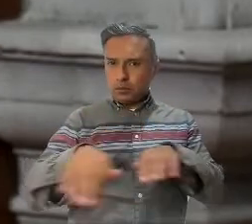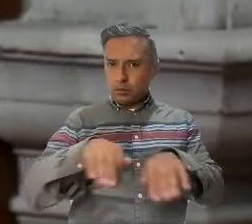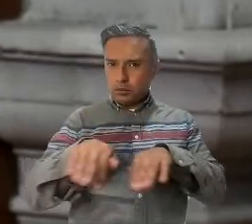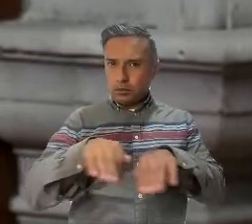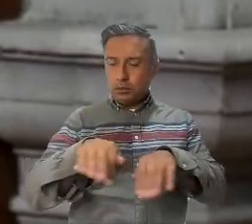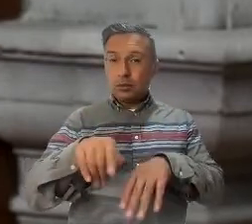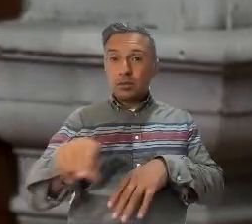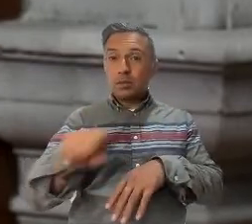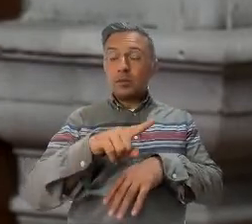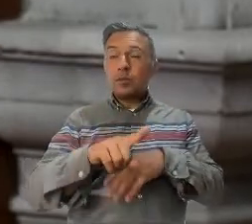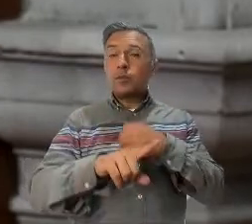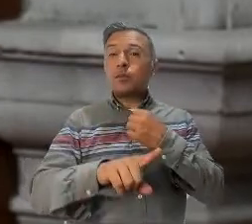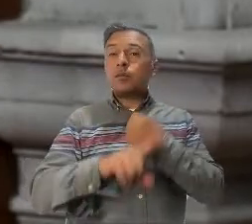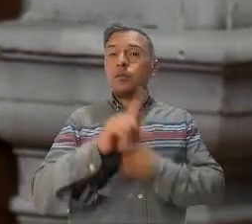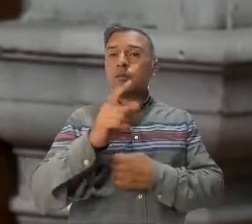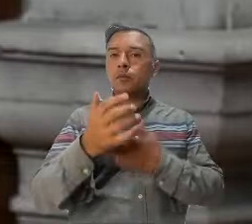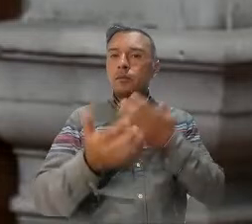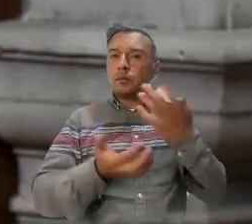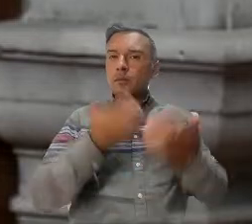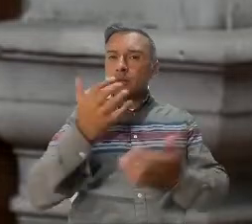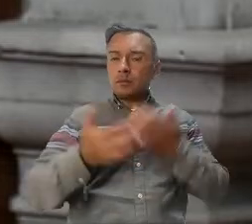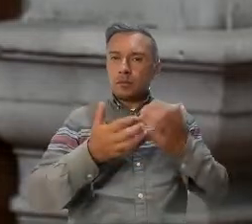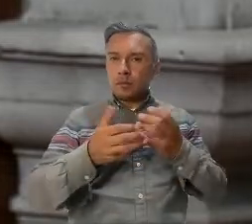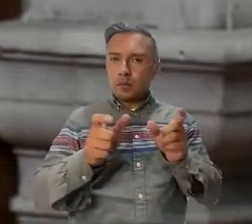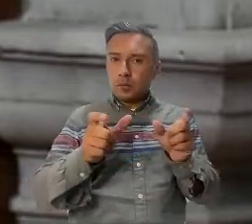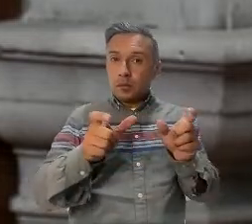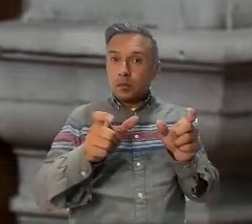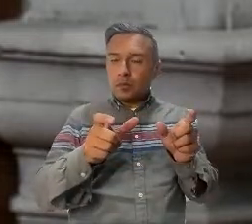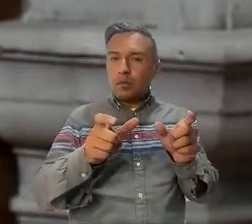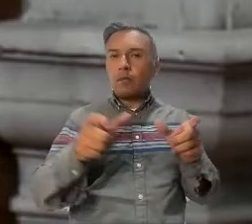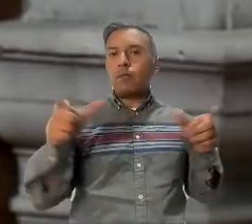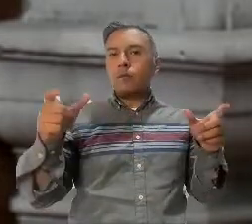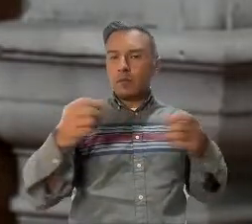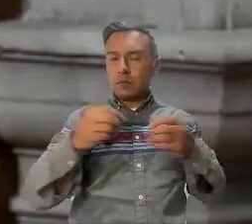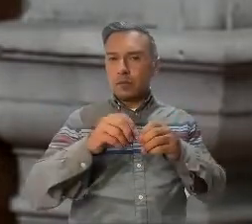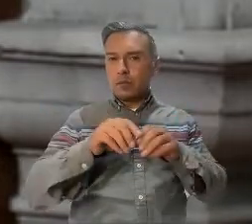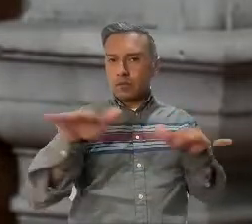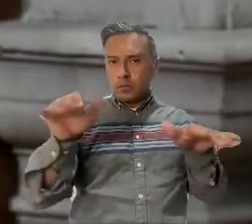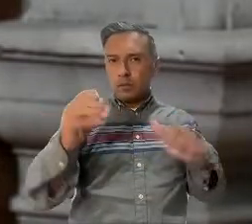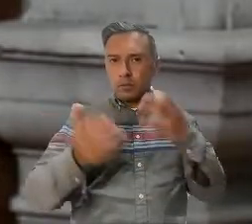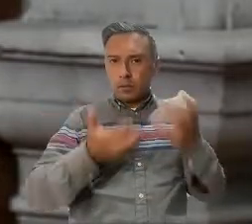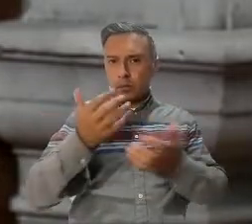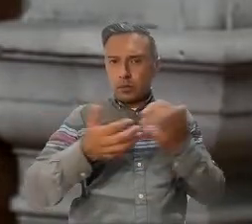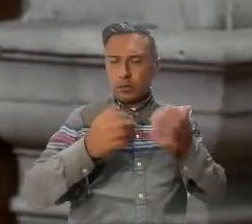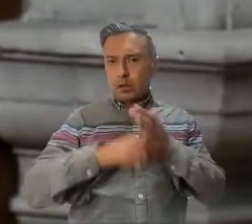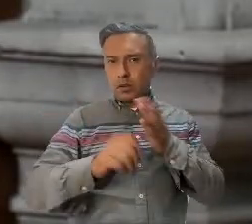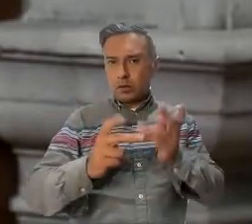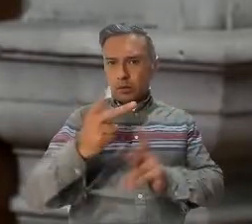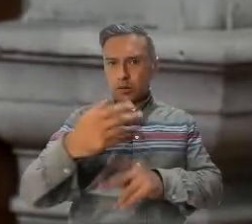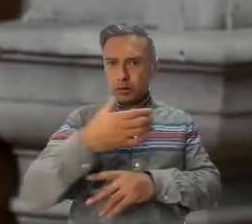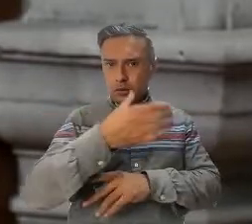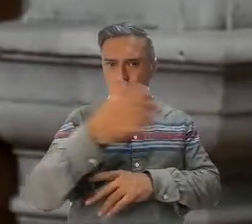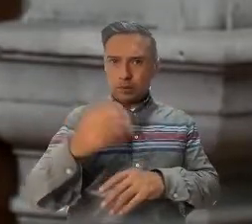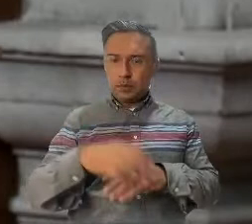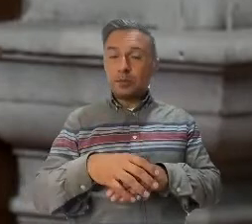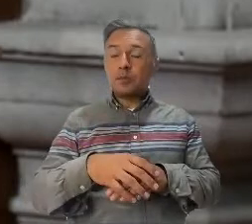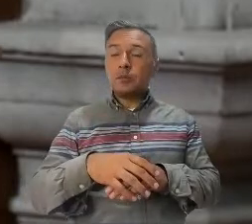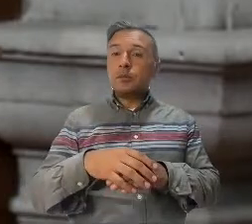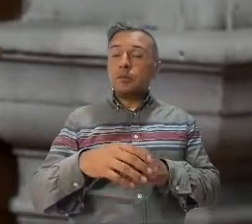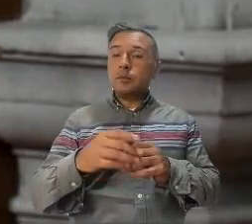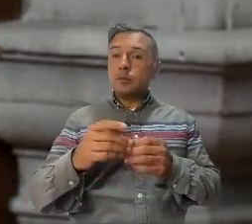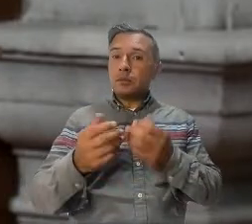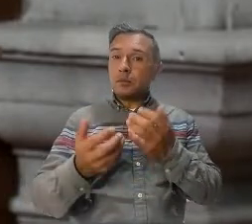los fuegos no controlados que están relacionados con las actividades como la agricultura. El fuego puede tener una